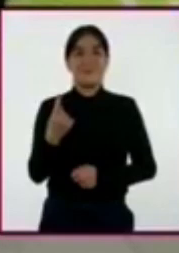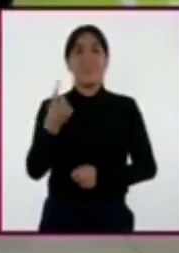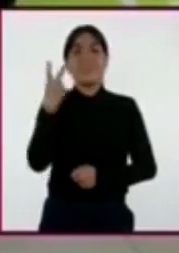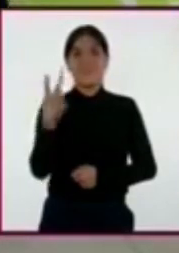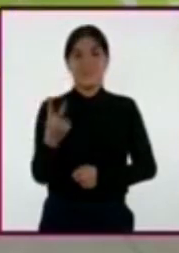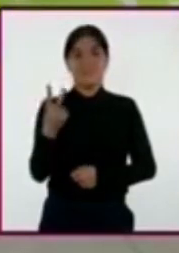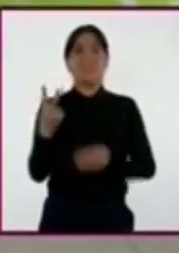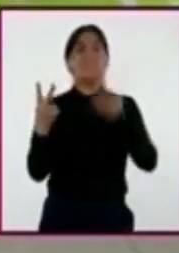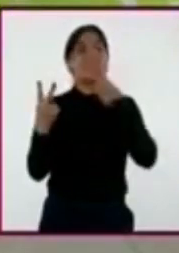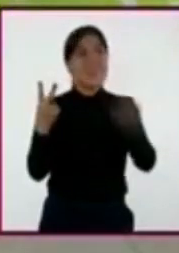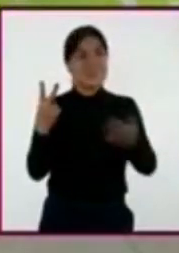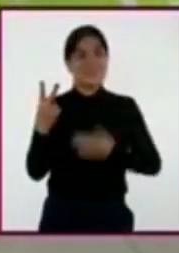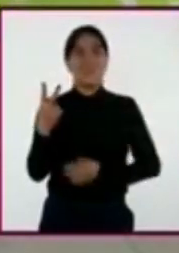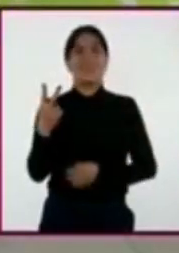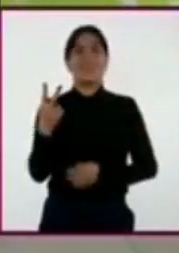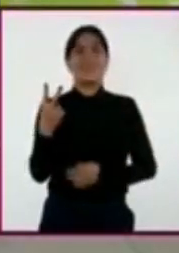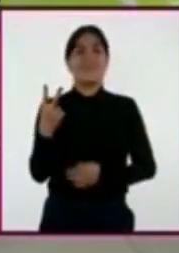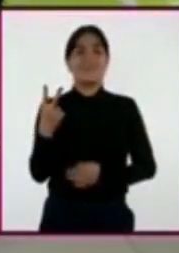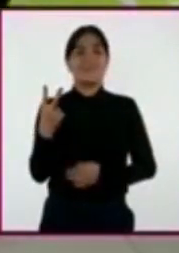2, muy bien.